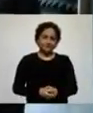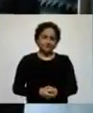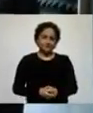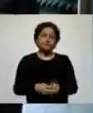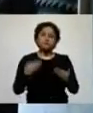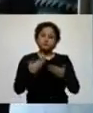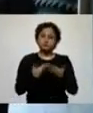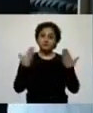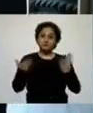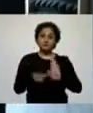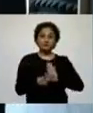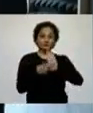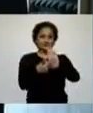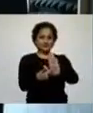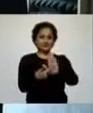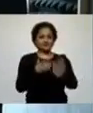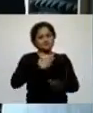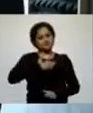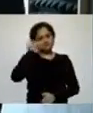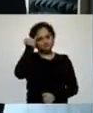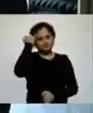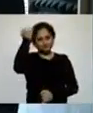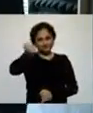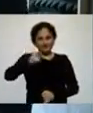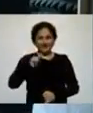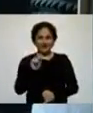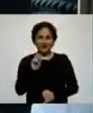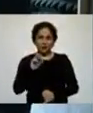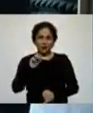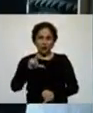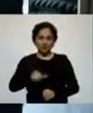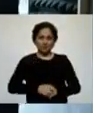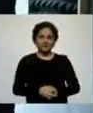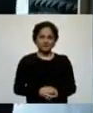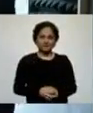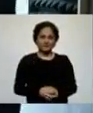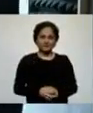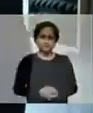A continuación, una pequeña improvisación en la tarola.